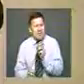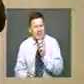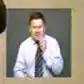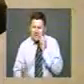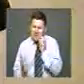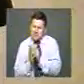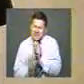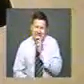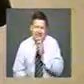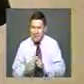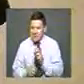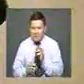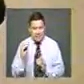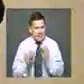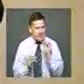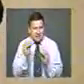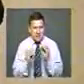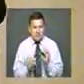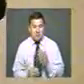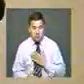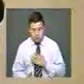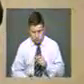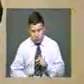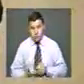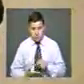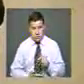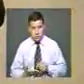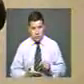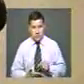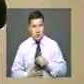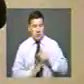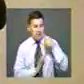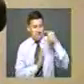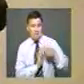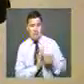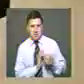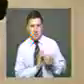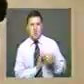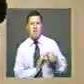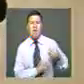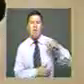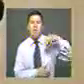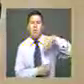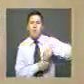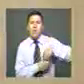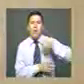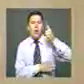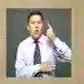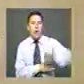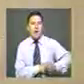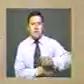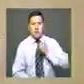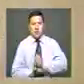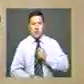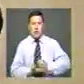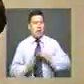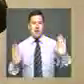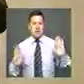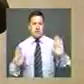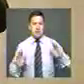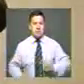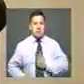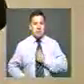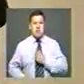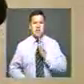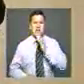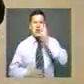he visto. Nosotros tenemos un contrato de matrimonio que tiene un juez o un notario competente.